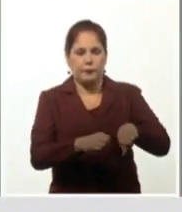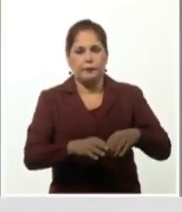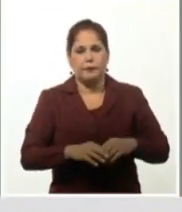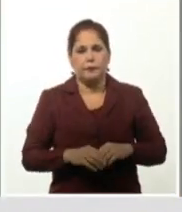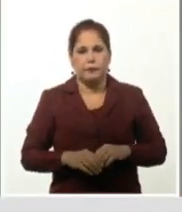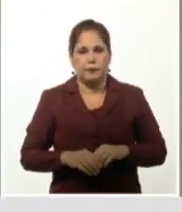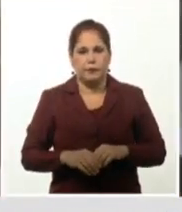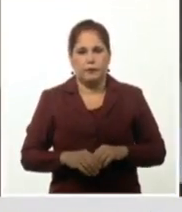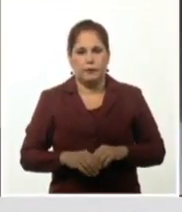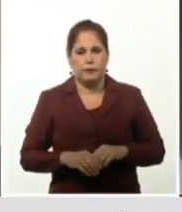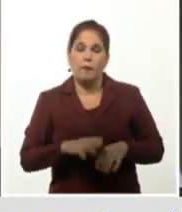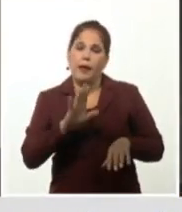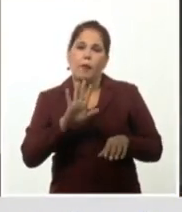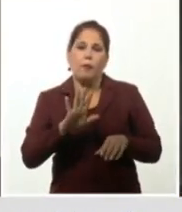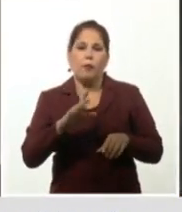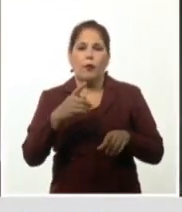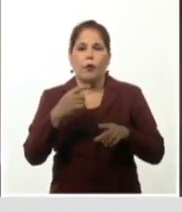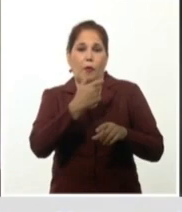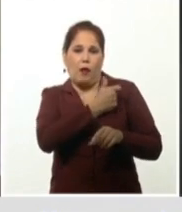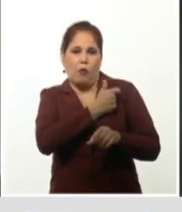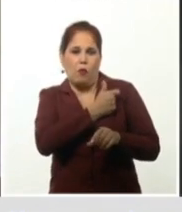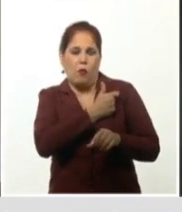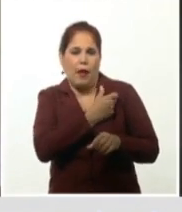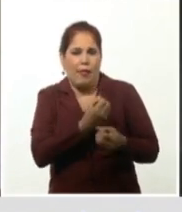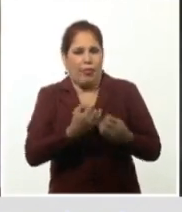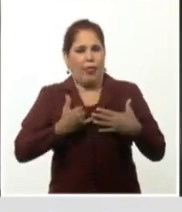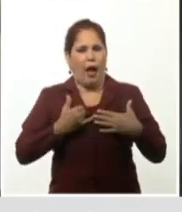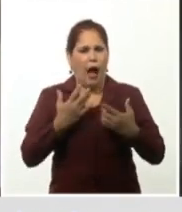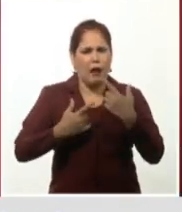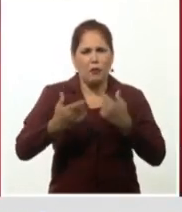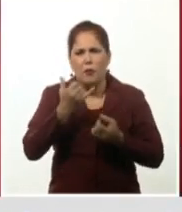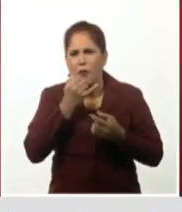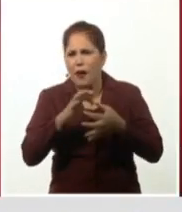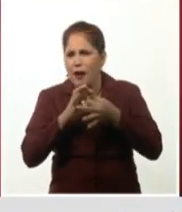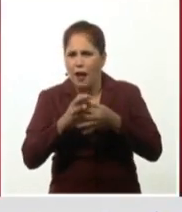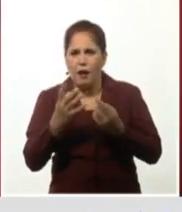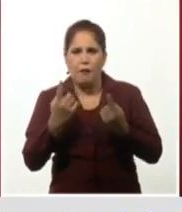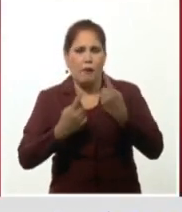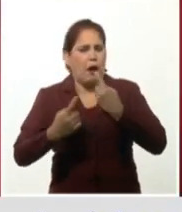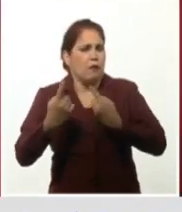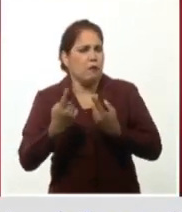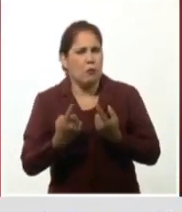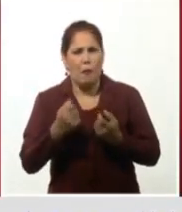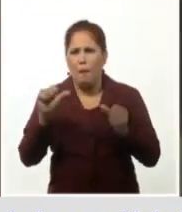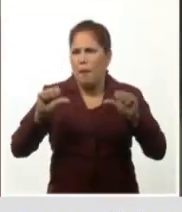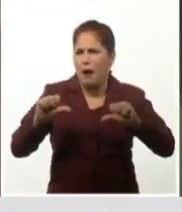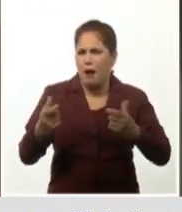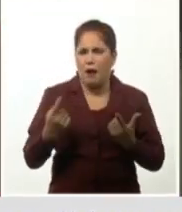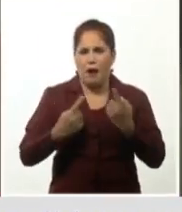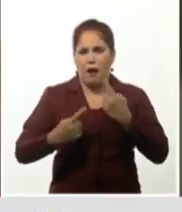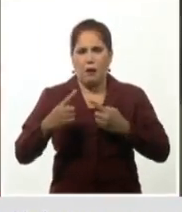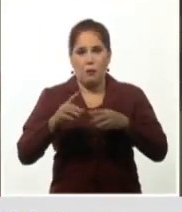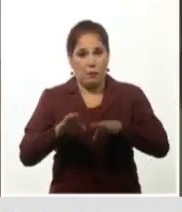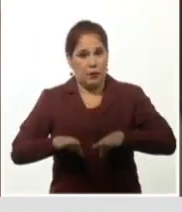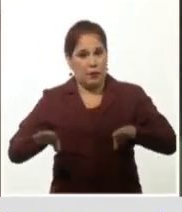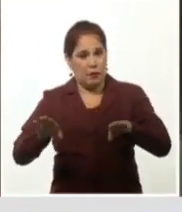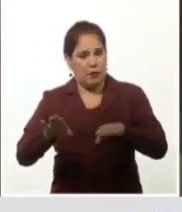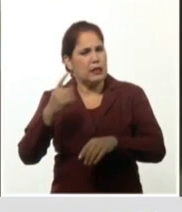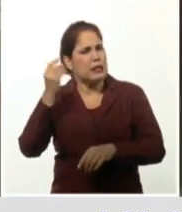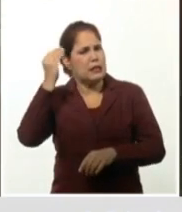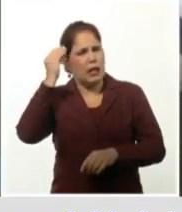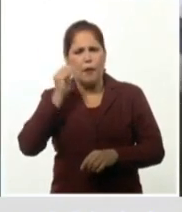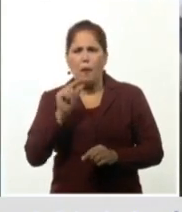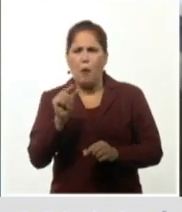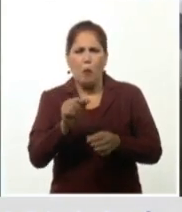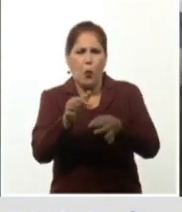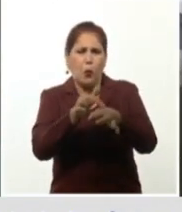sido graves? ¿Han sido leves? Por lo que se ha informado, y también usted daba a conocer en la mesa redonda, sabemos que han sido pocos